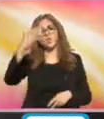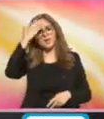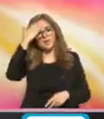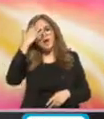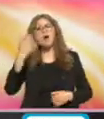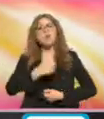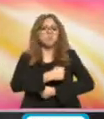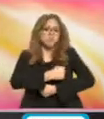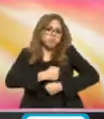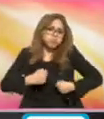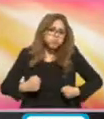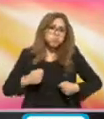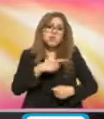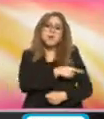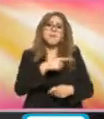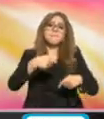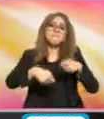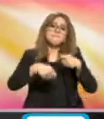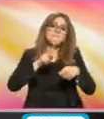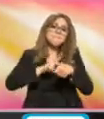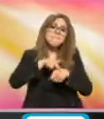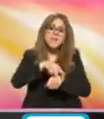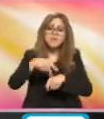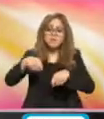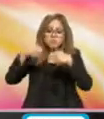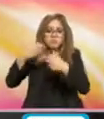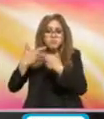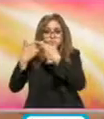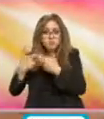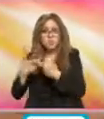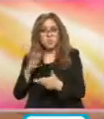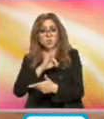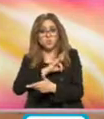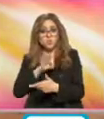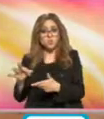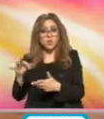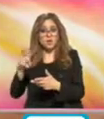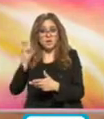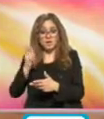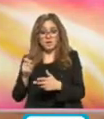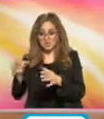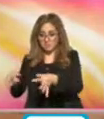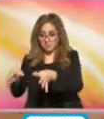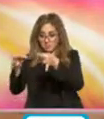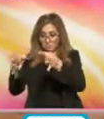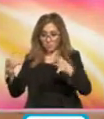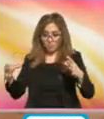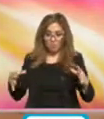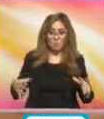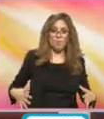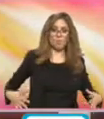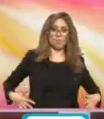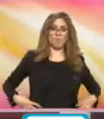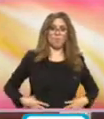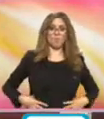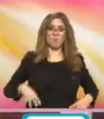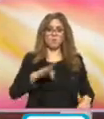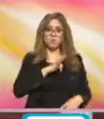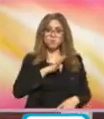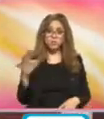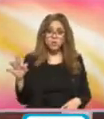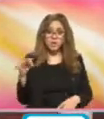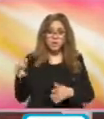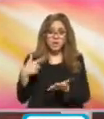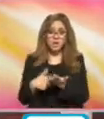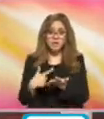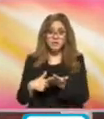esta piel o a lo mejor hay un poco de grasa, ¿se puede utilizar en otra parte del cuerpo como para hacer una lipoescultura esta famosa? Sí, así es.